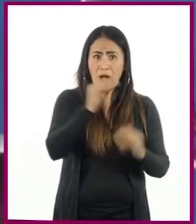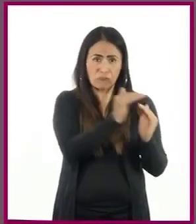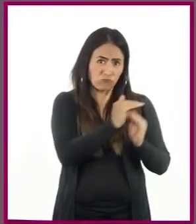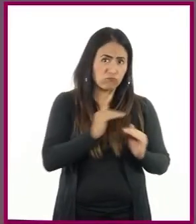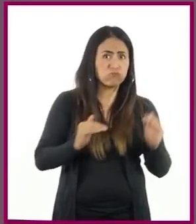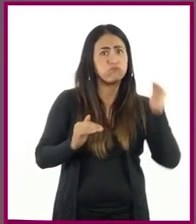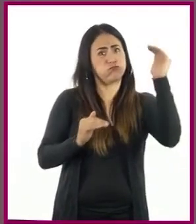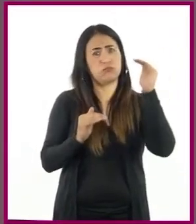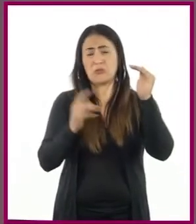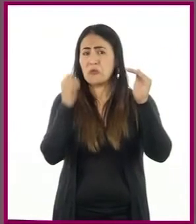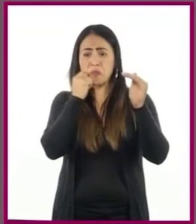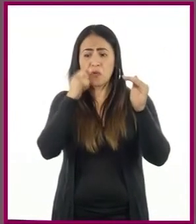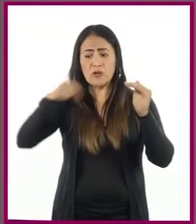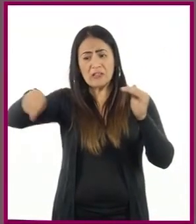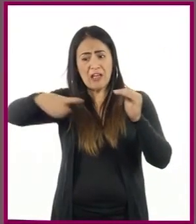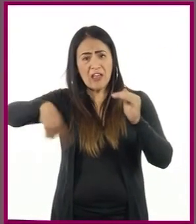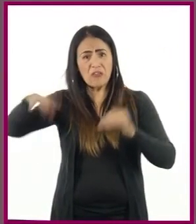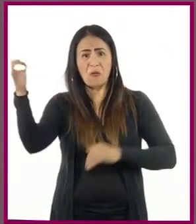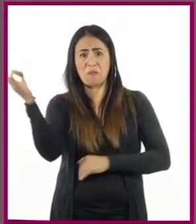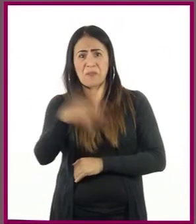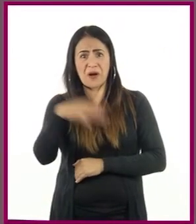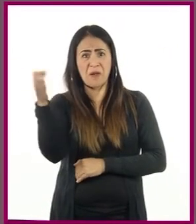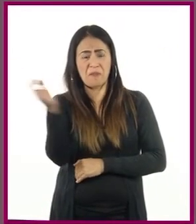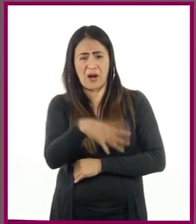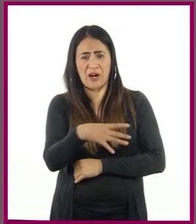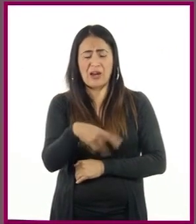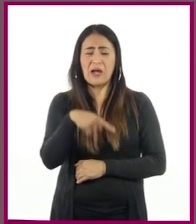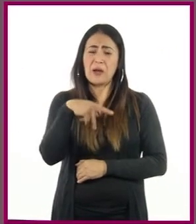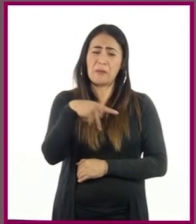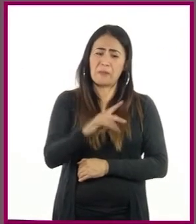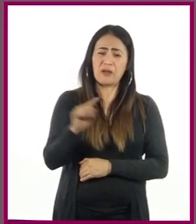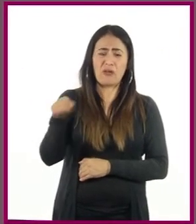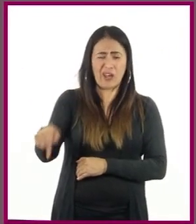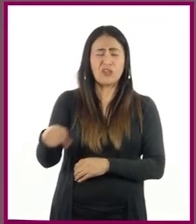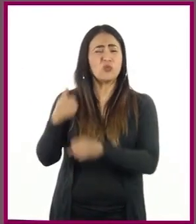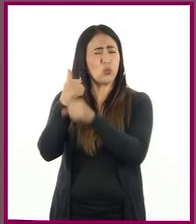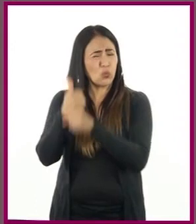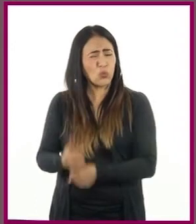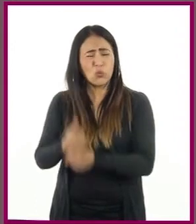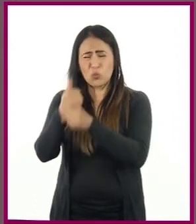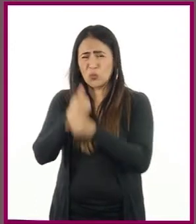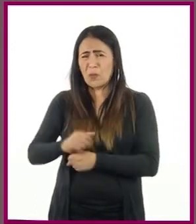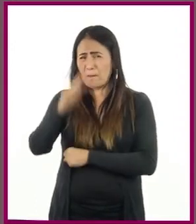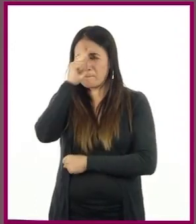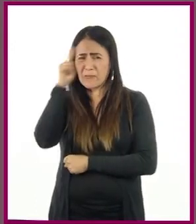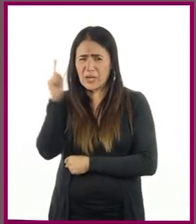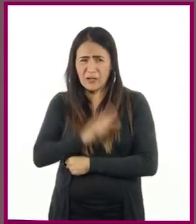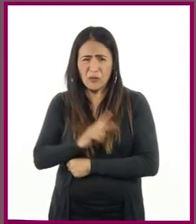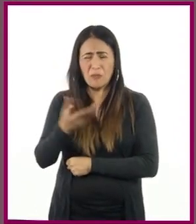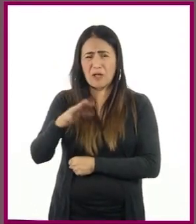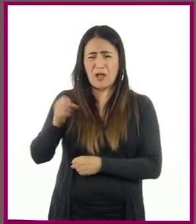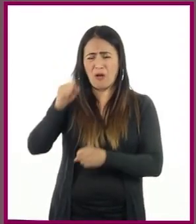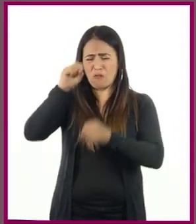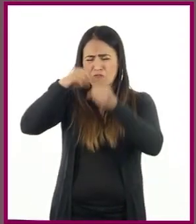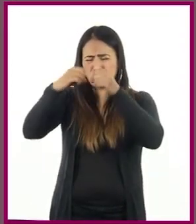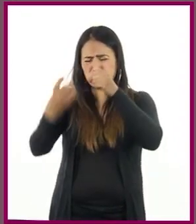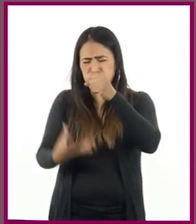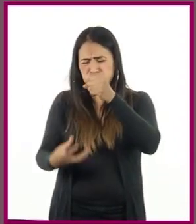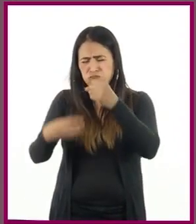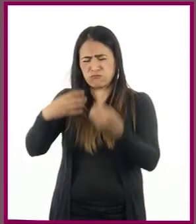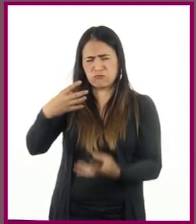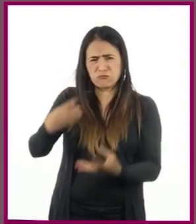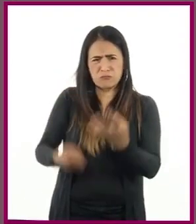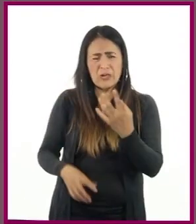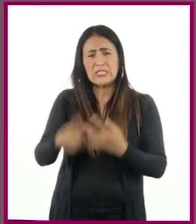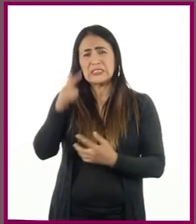superioridad. Pero el costo de la guerra fue brutal para los vietnamitas. Las más de 7 millones de bombas arrojadas sobre